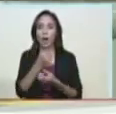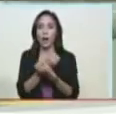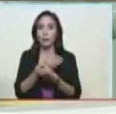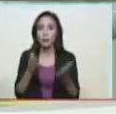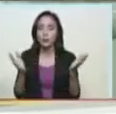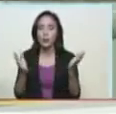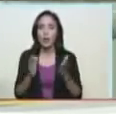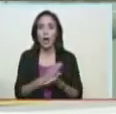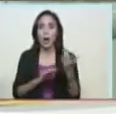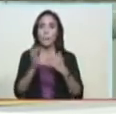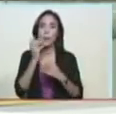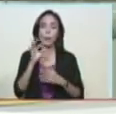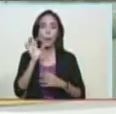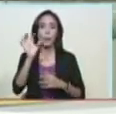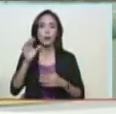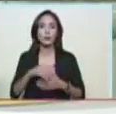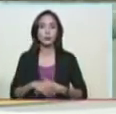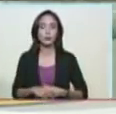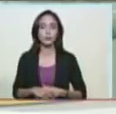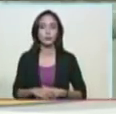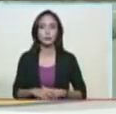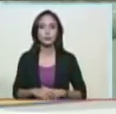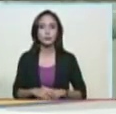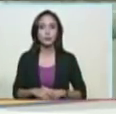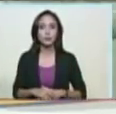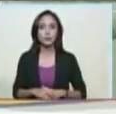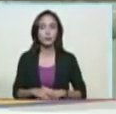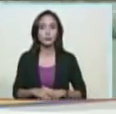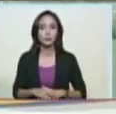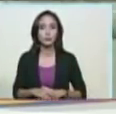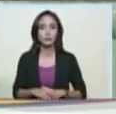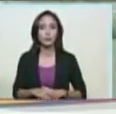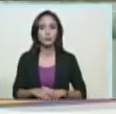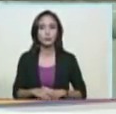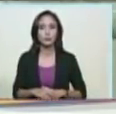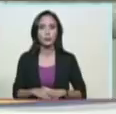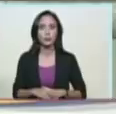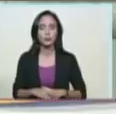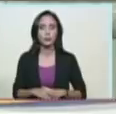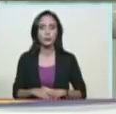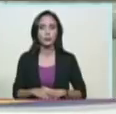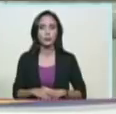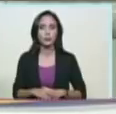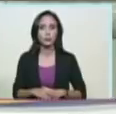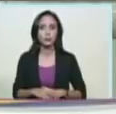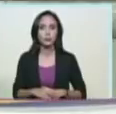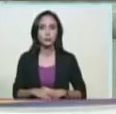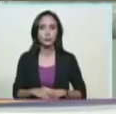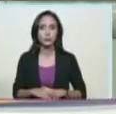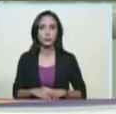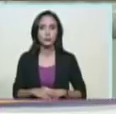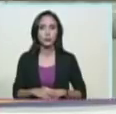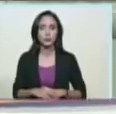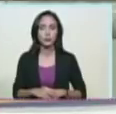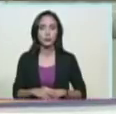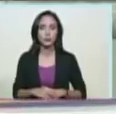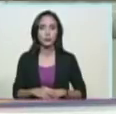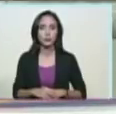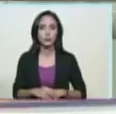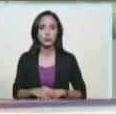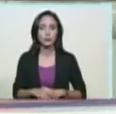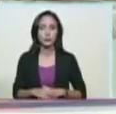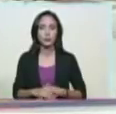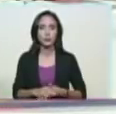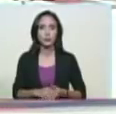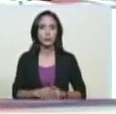salir con papeles a la captura de importantes inversiones del carácter financiero